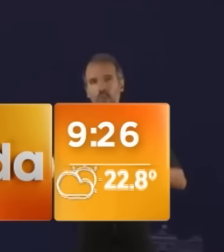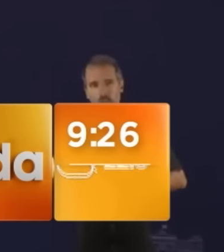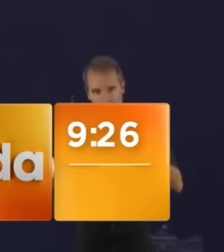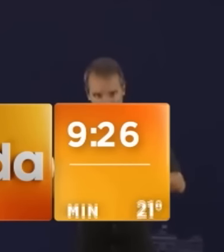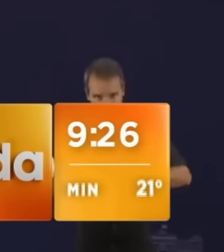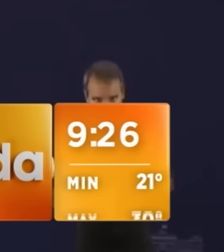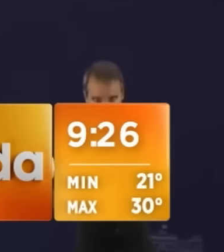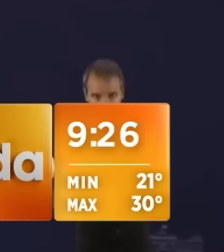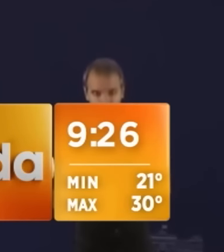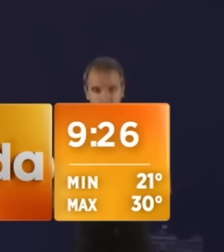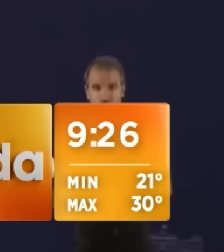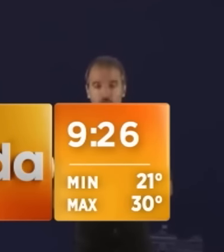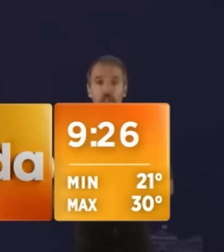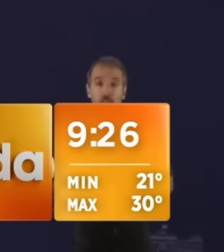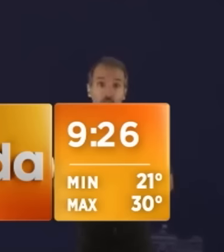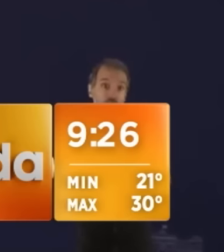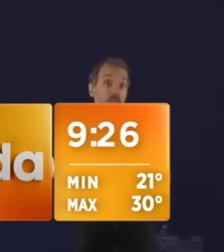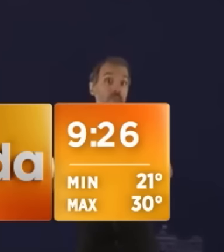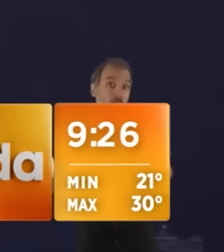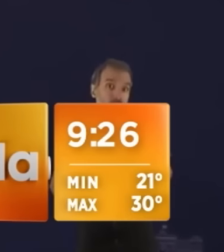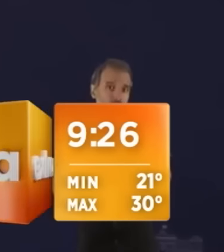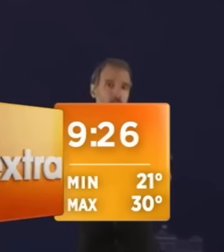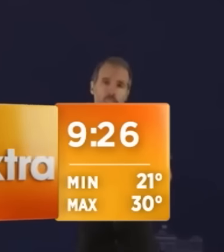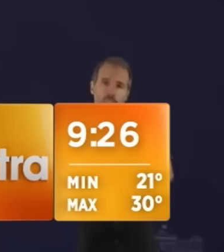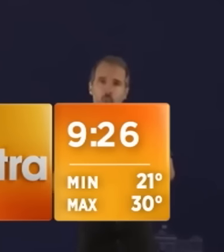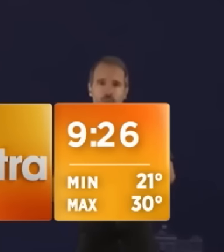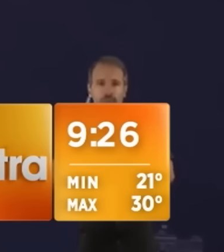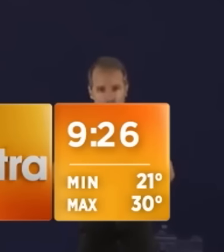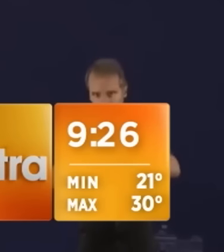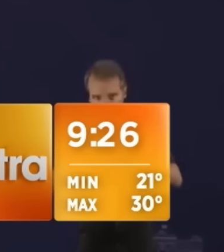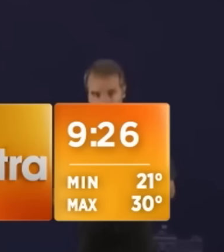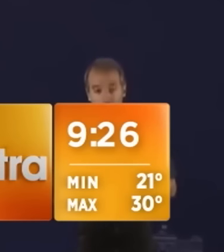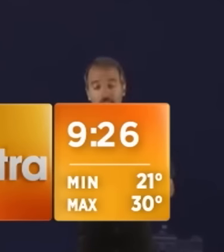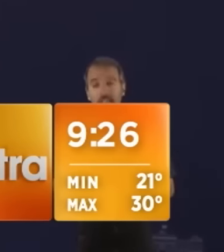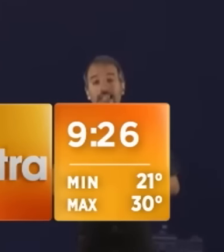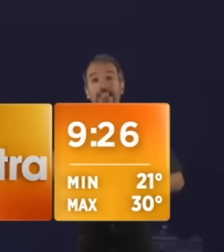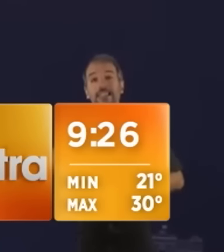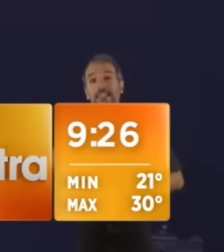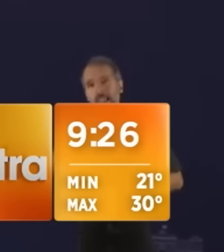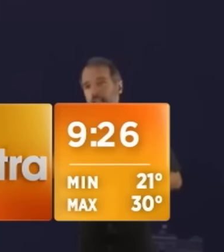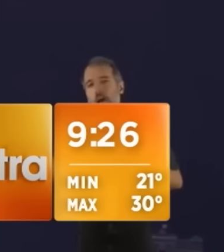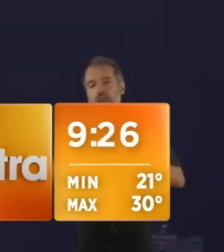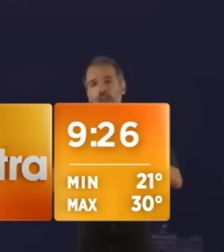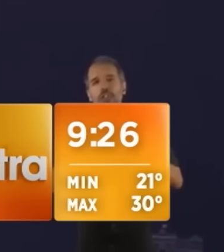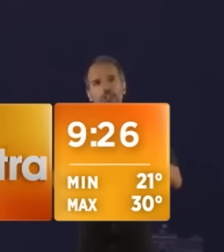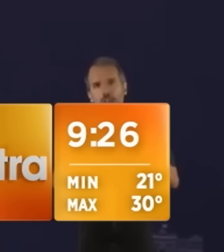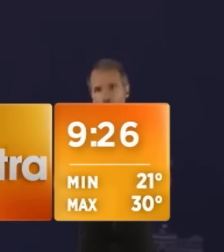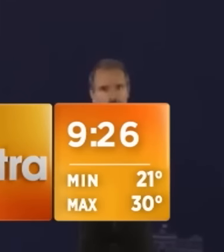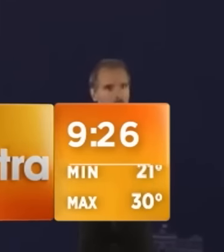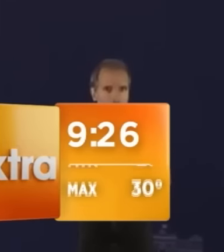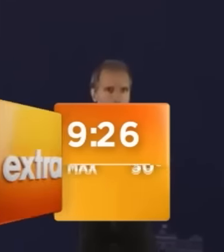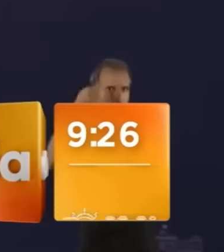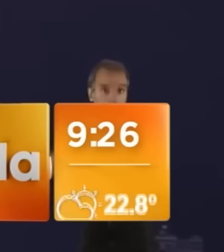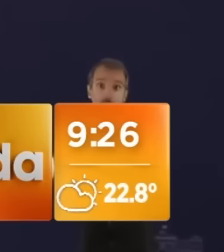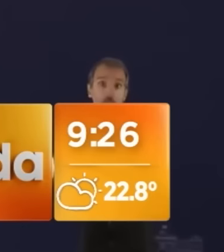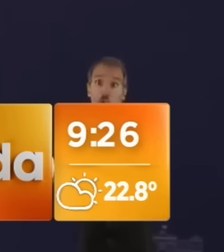nacionales, por supuesto, que se adhieran a esta medida. El salario es una contraprestación y